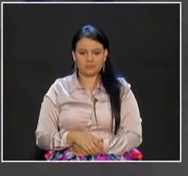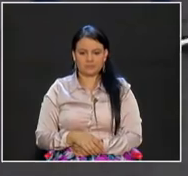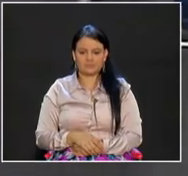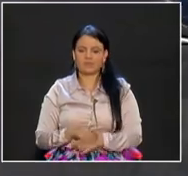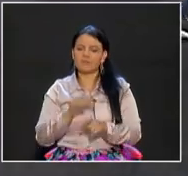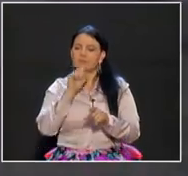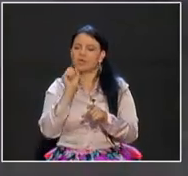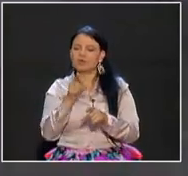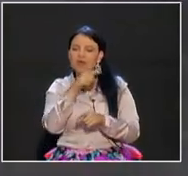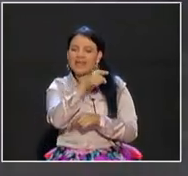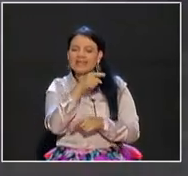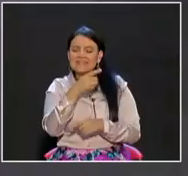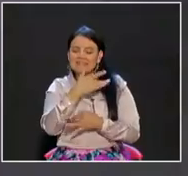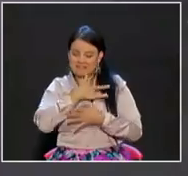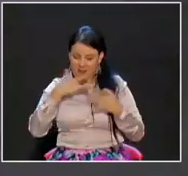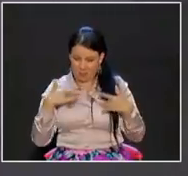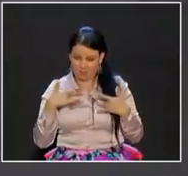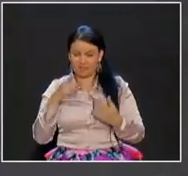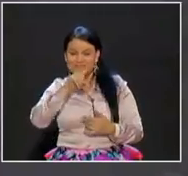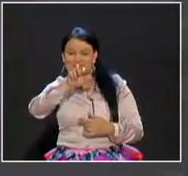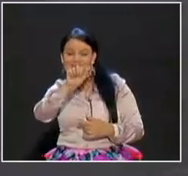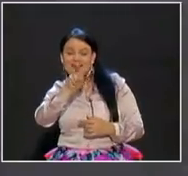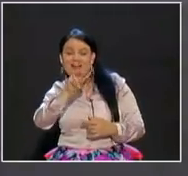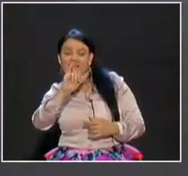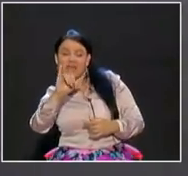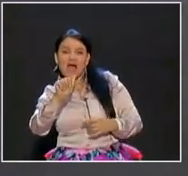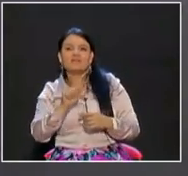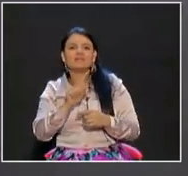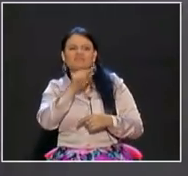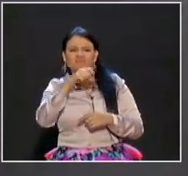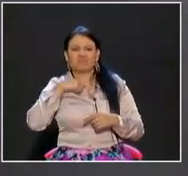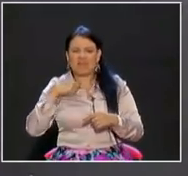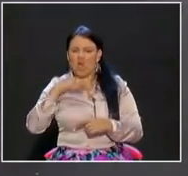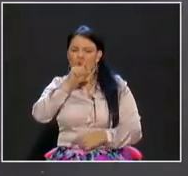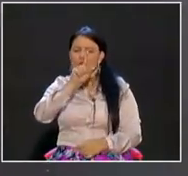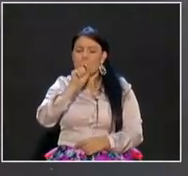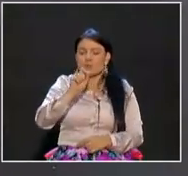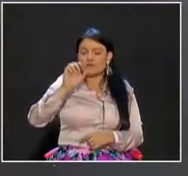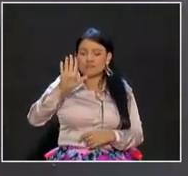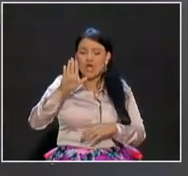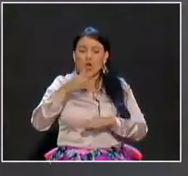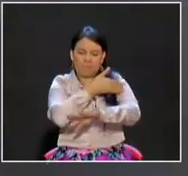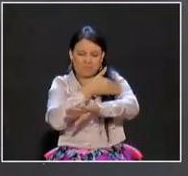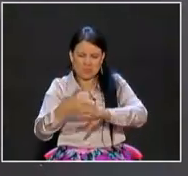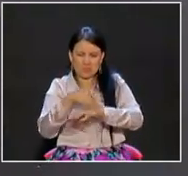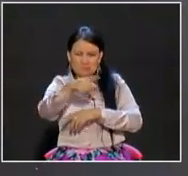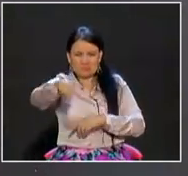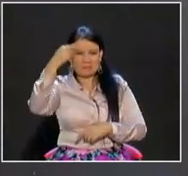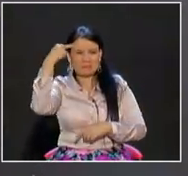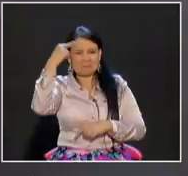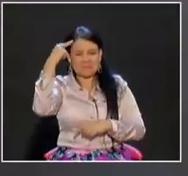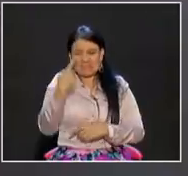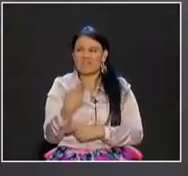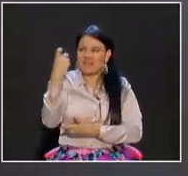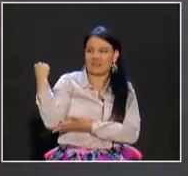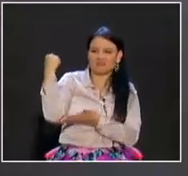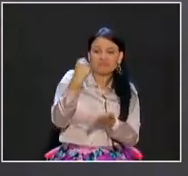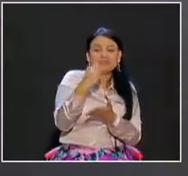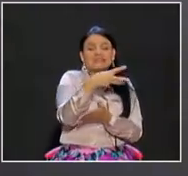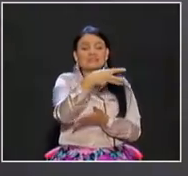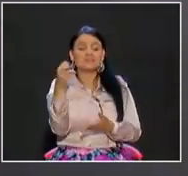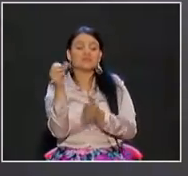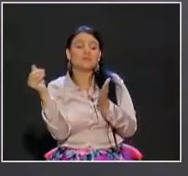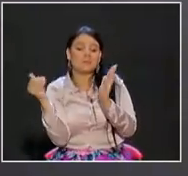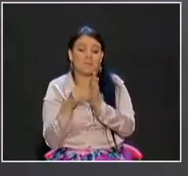salud tiene 1.8 millones de afiliados en el departamento y aunque hay avances en su recuperación aún hay acreencias por alrededor de 300 mil millones de pesos